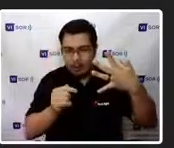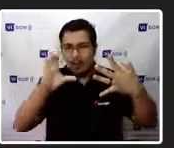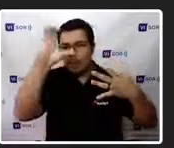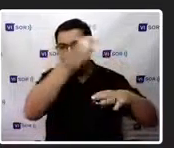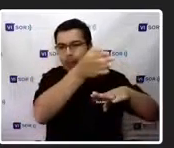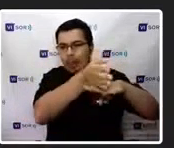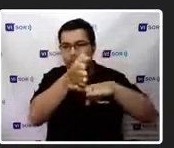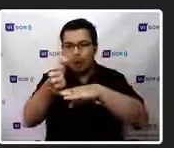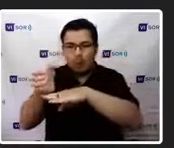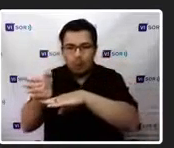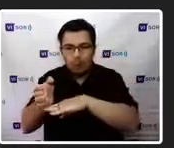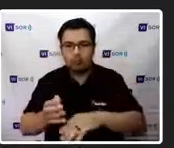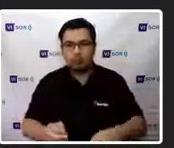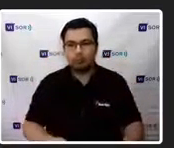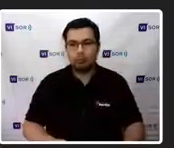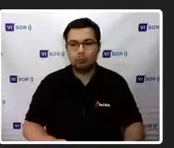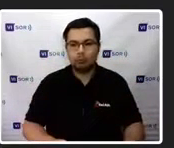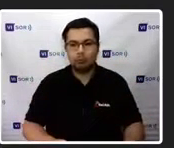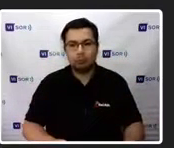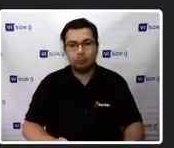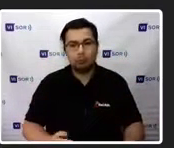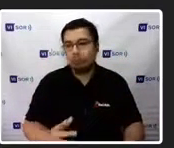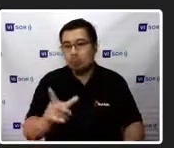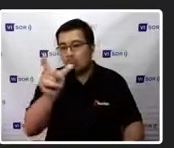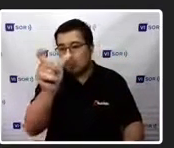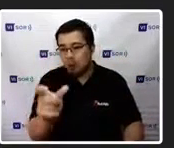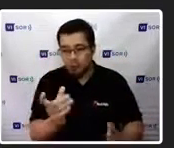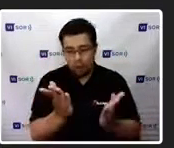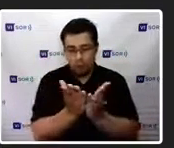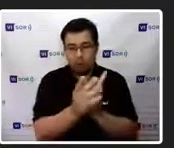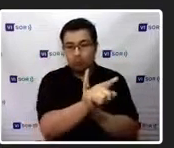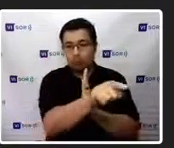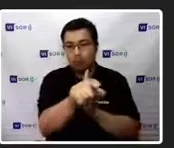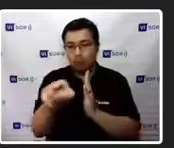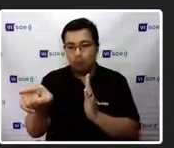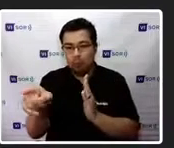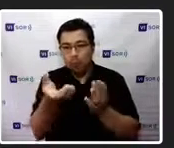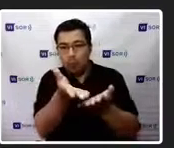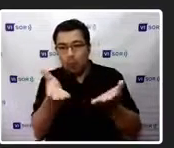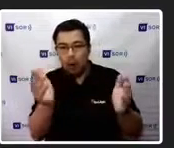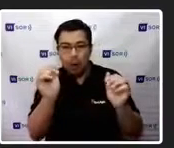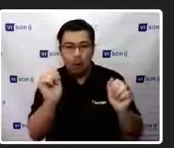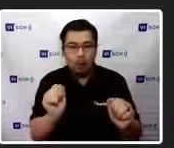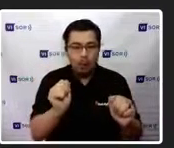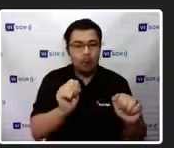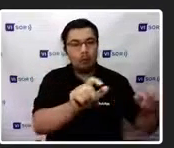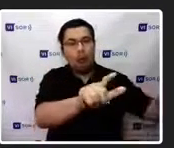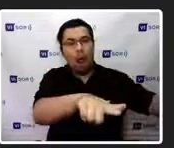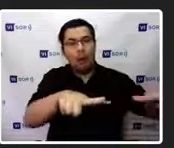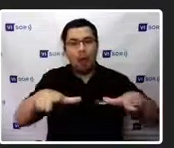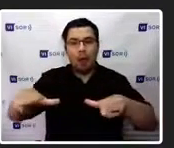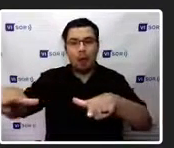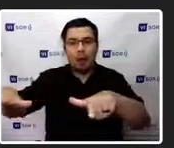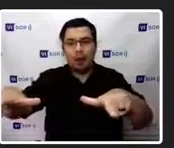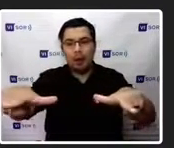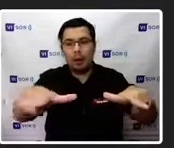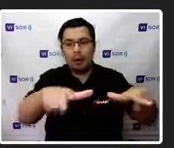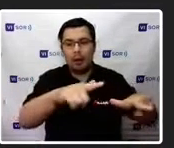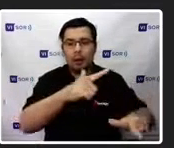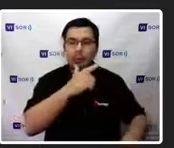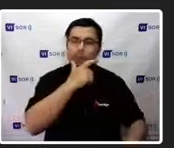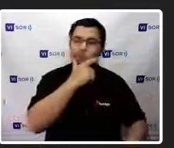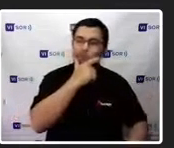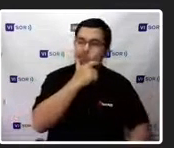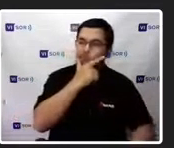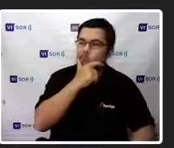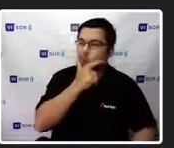estudiante, cada uno puede ir descubriendo cuáles son las áreas que más le apasiona y, digamos, ir profundizando, ir profesionalizándose